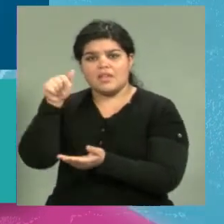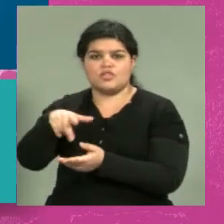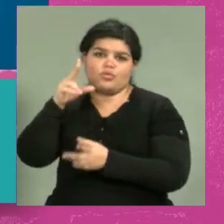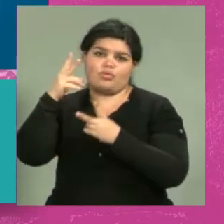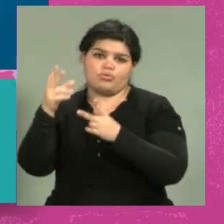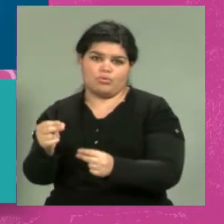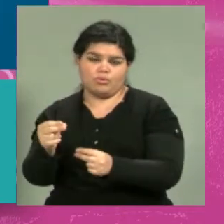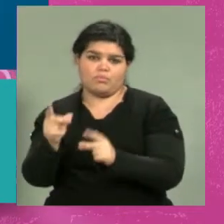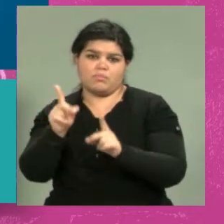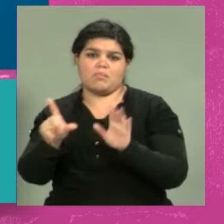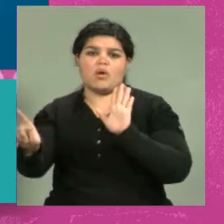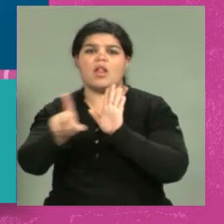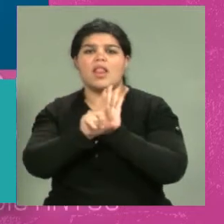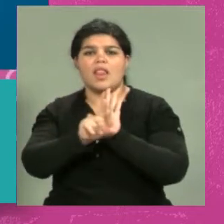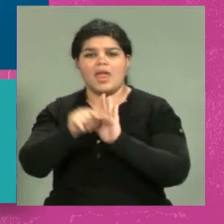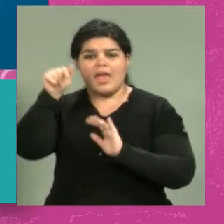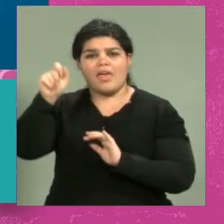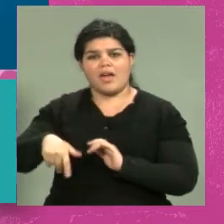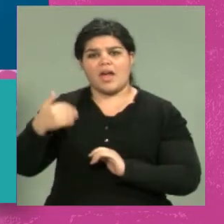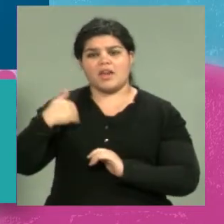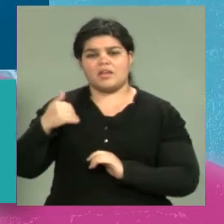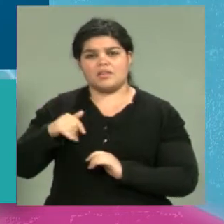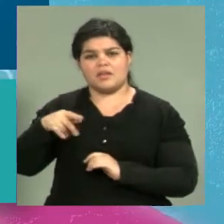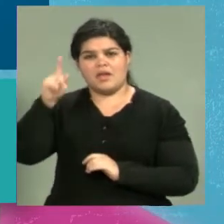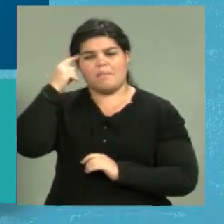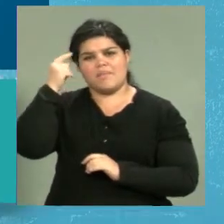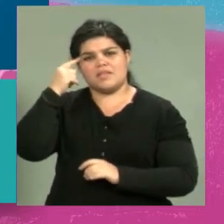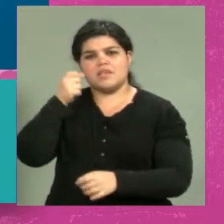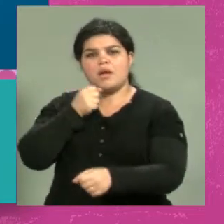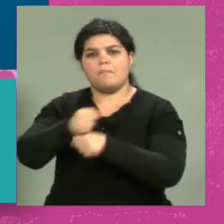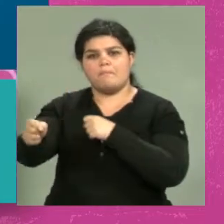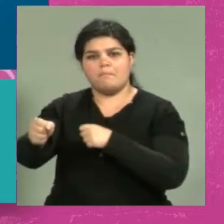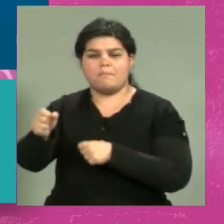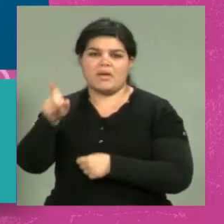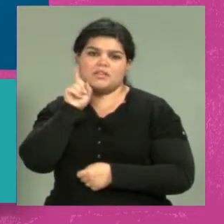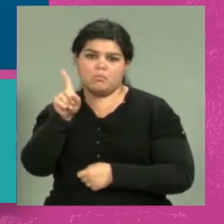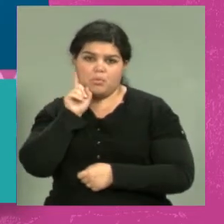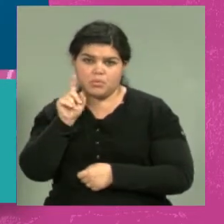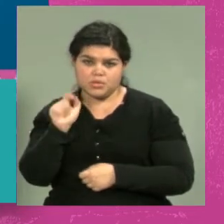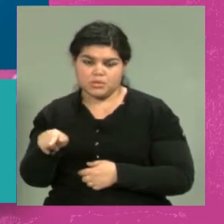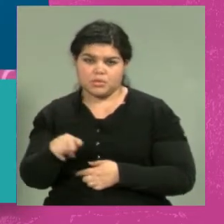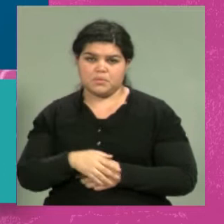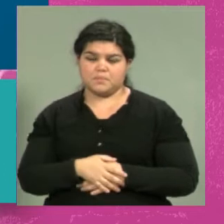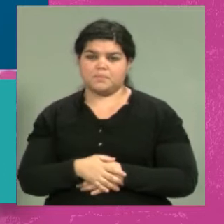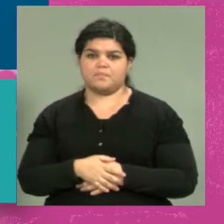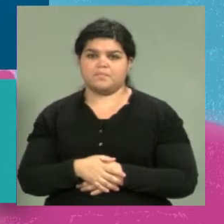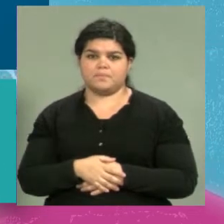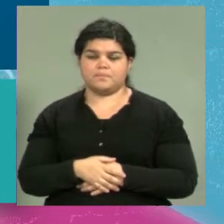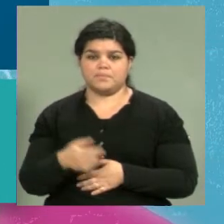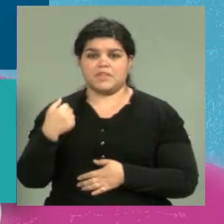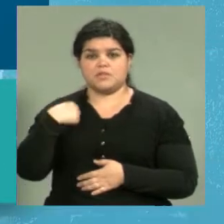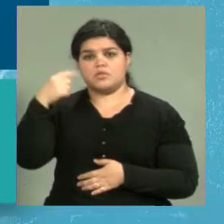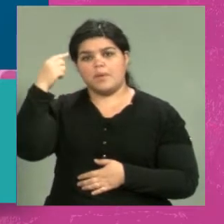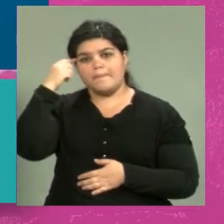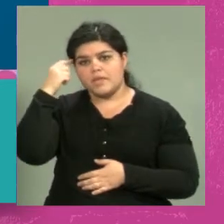para nuestra legislación un homicidio o un suicidio asistido. Así que yo creo que fundamentalmente